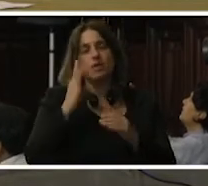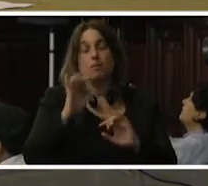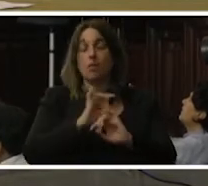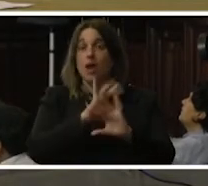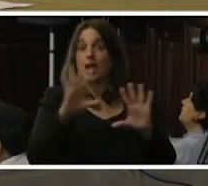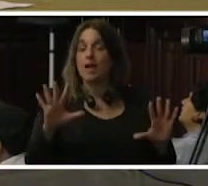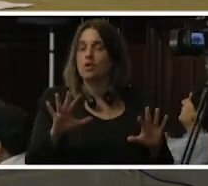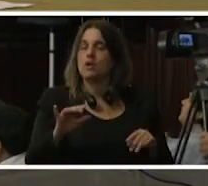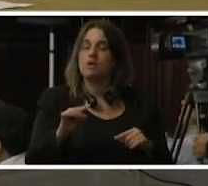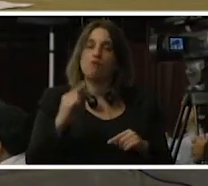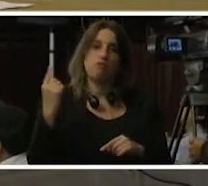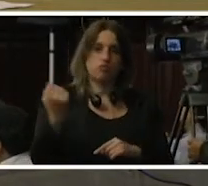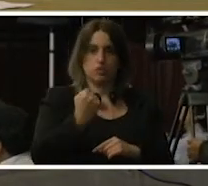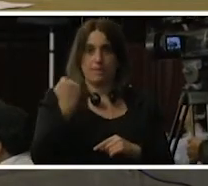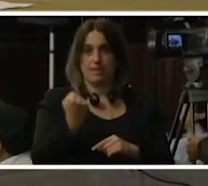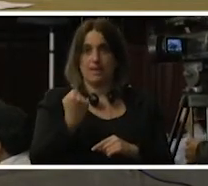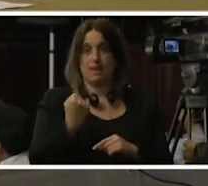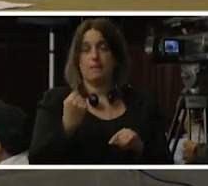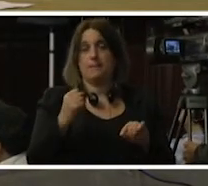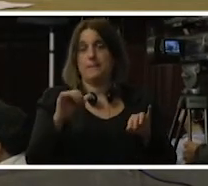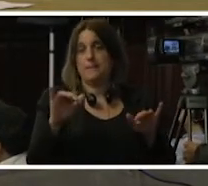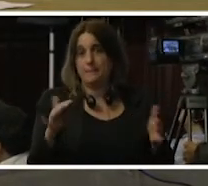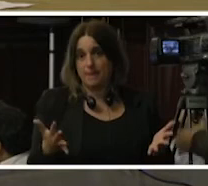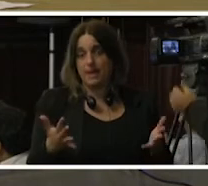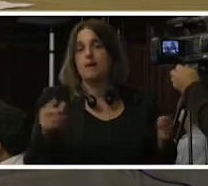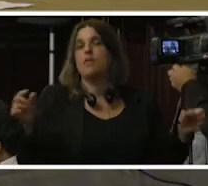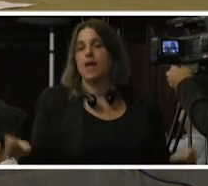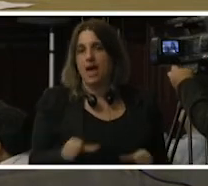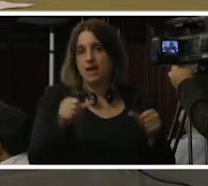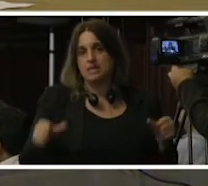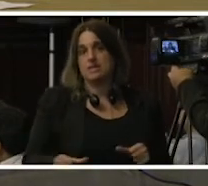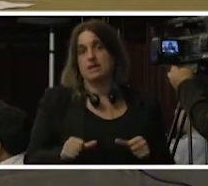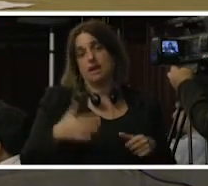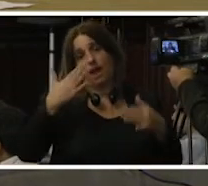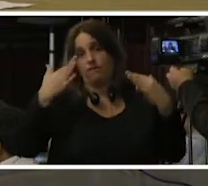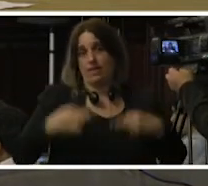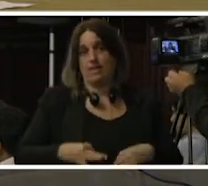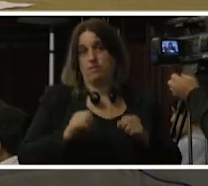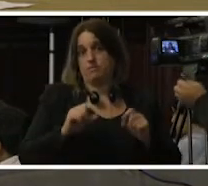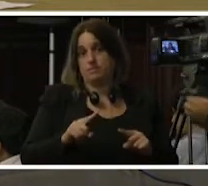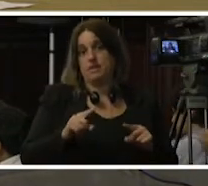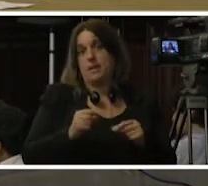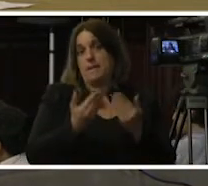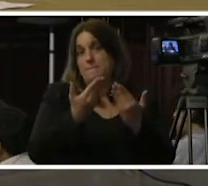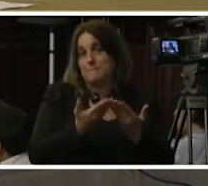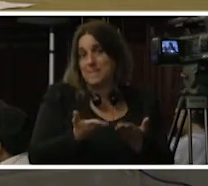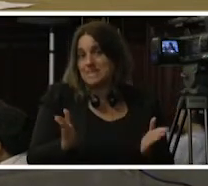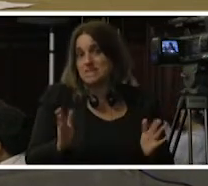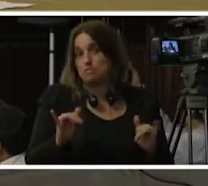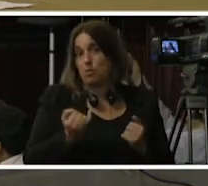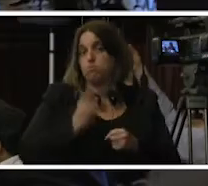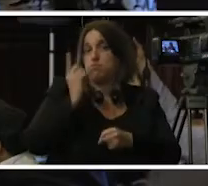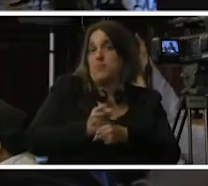elemento esencial para poder realizar de manera efectiva el principio de